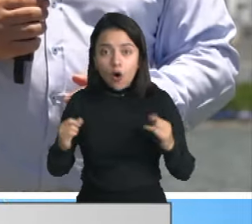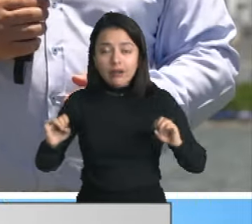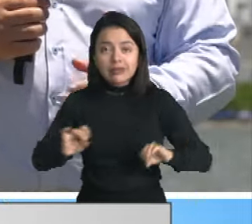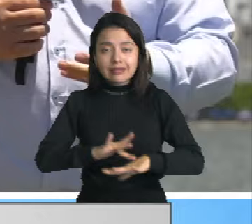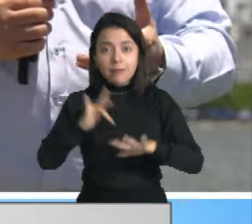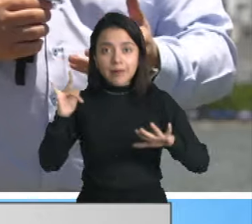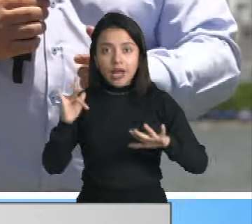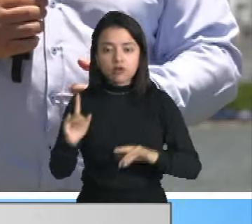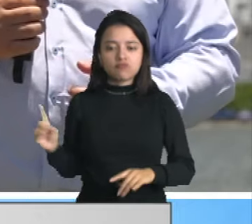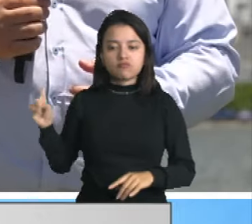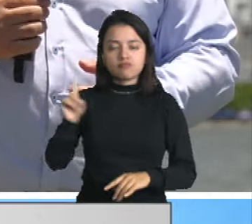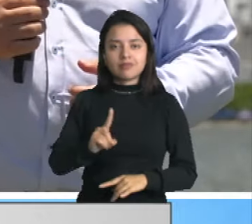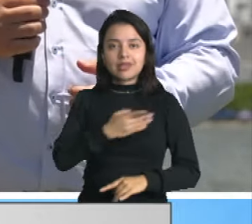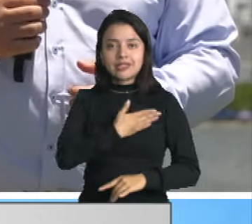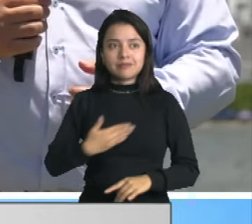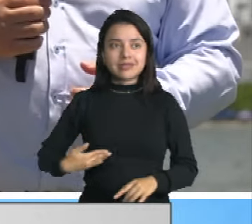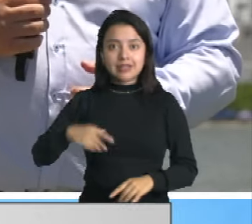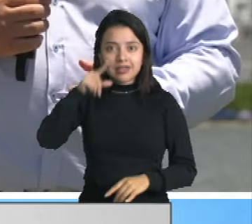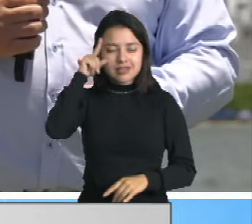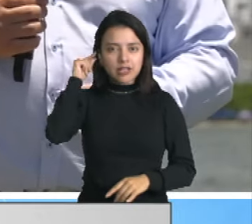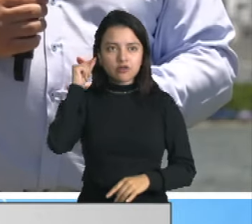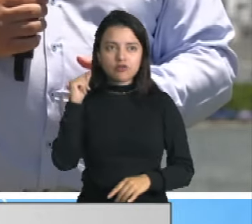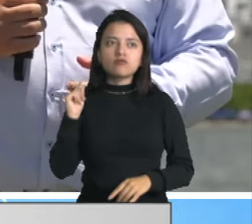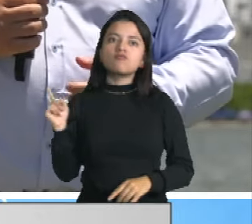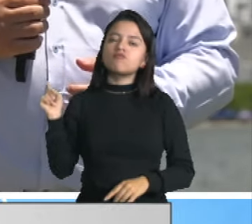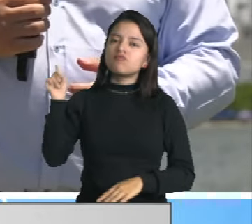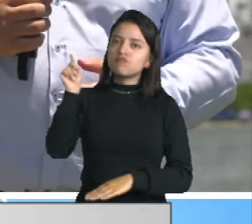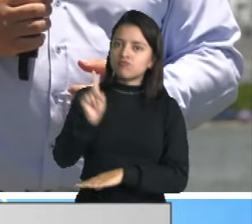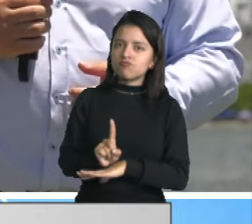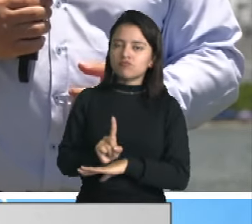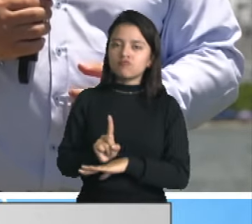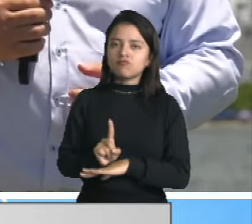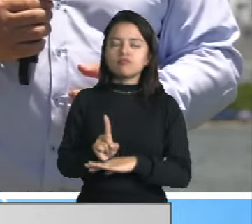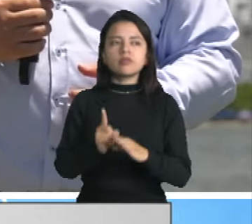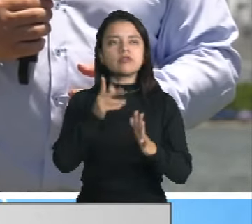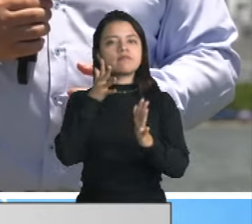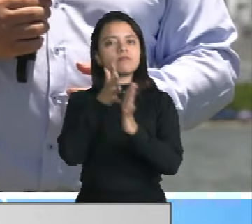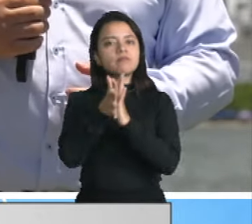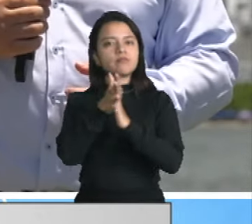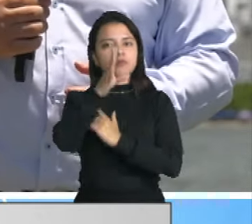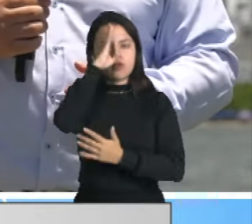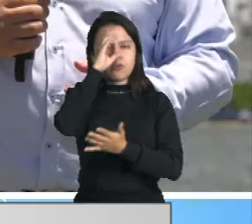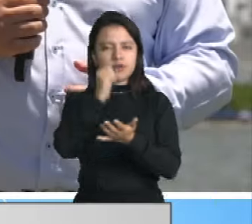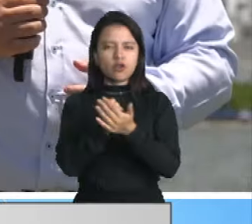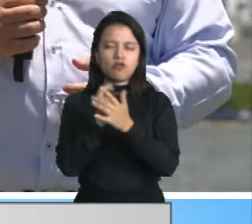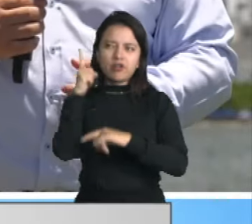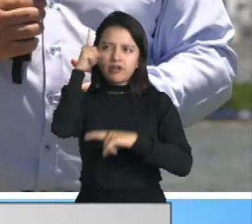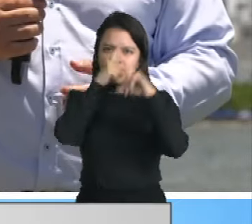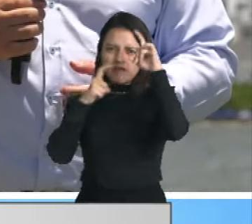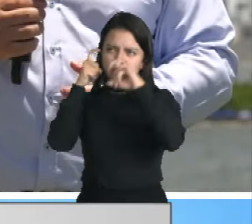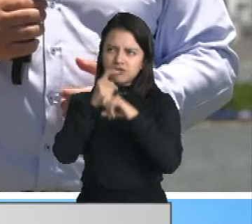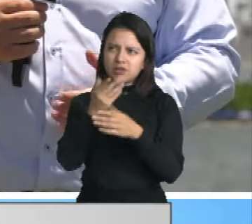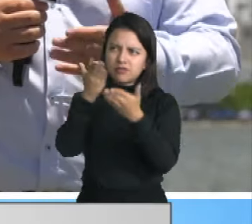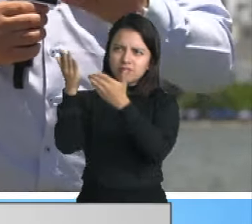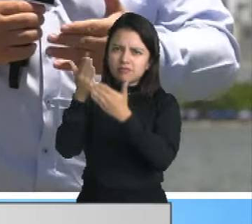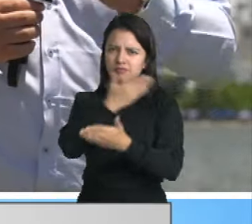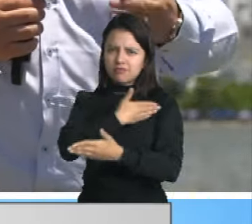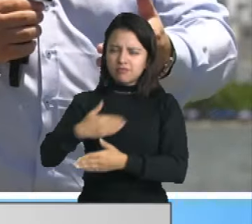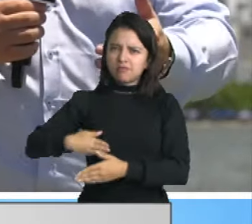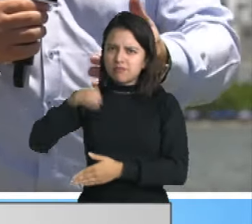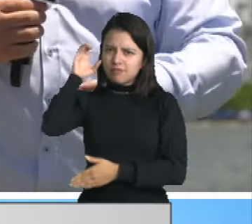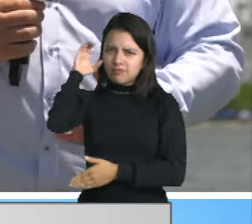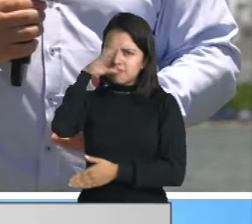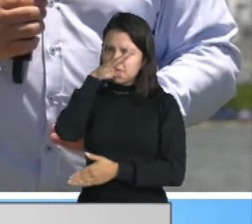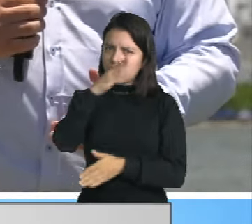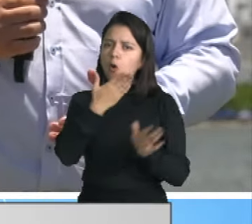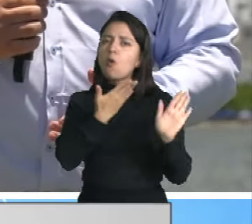expresidente Santos, artífice de ese acuerdo, se refirió al anuncio del gobierno del presidente Gustavo Petro de implementar un plan de